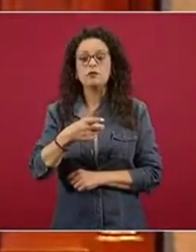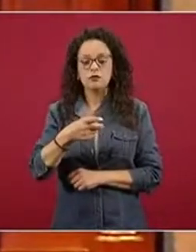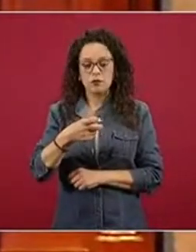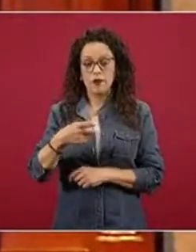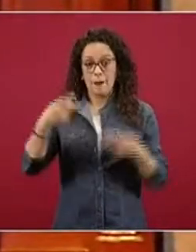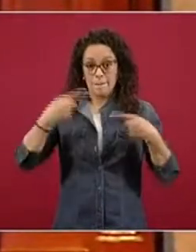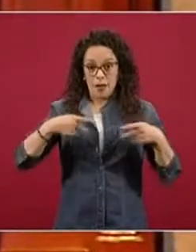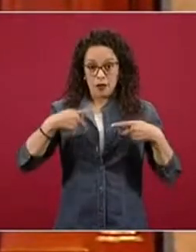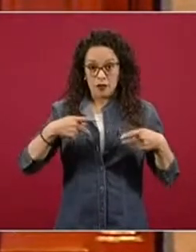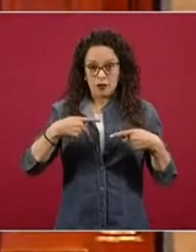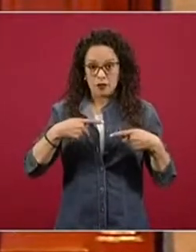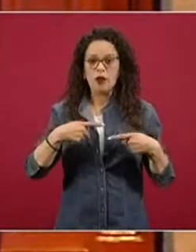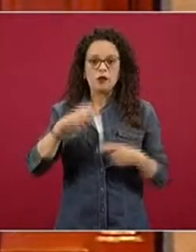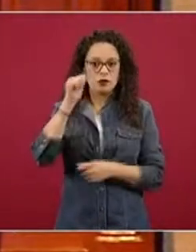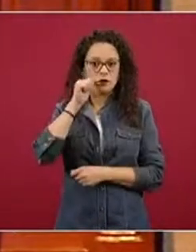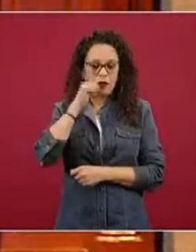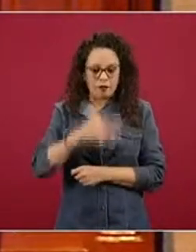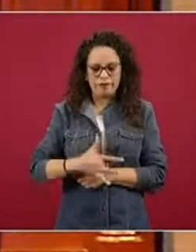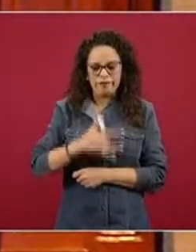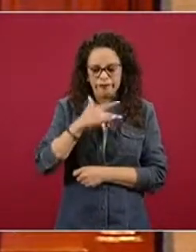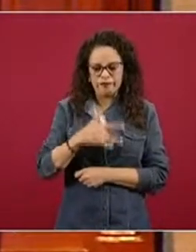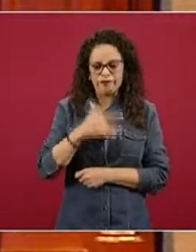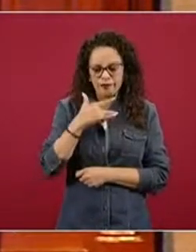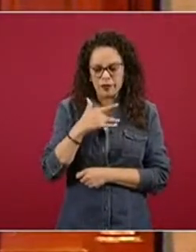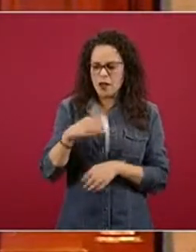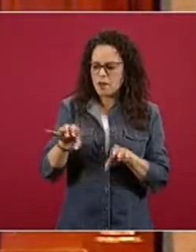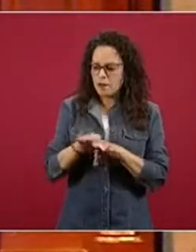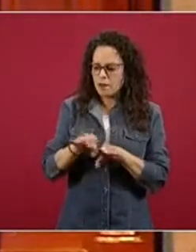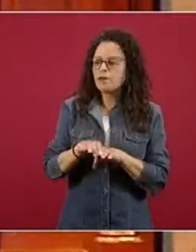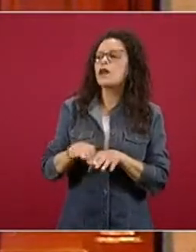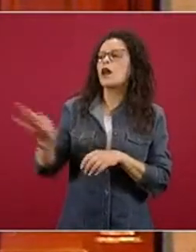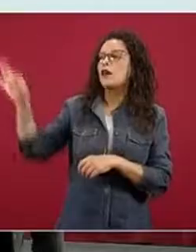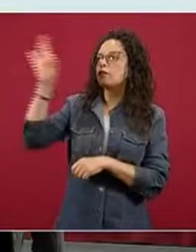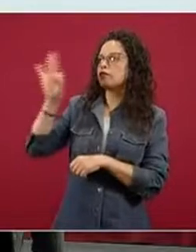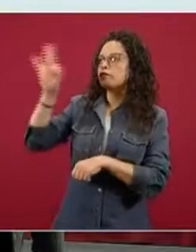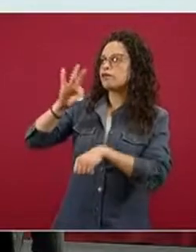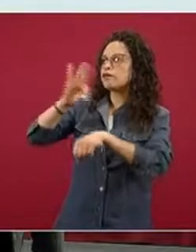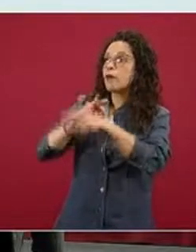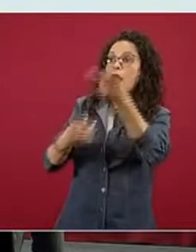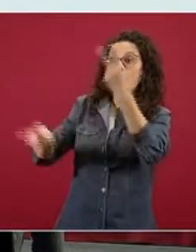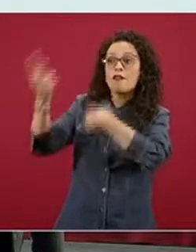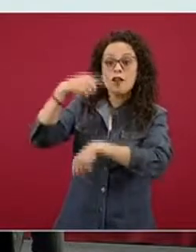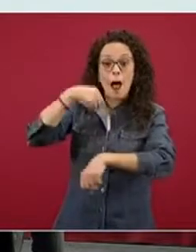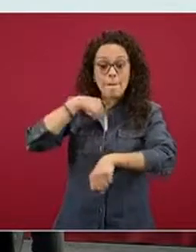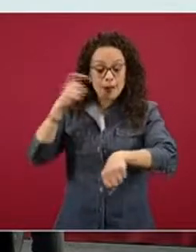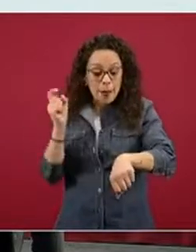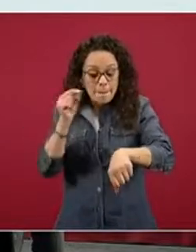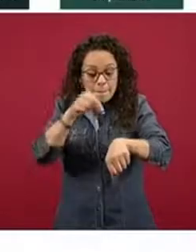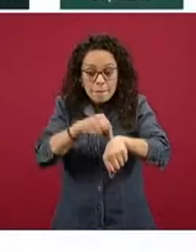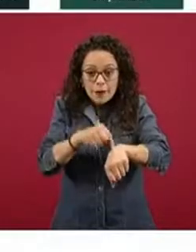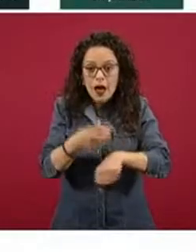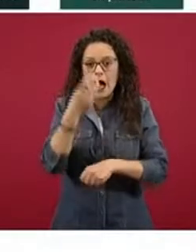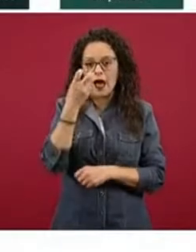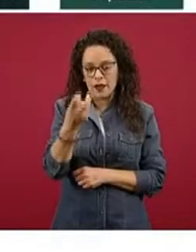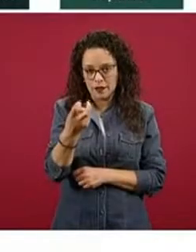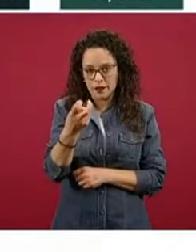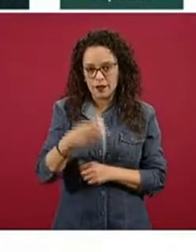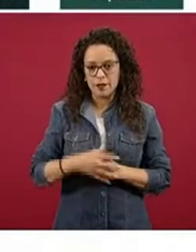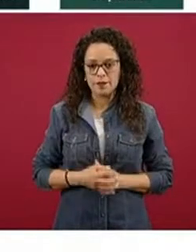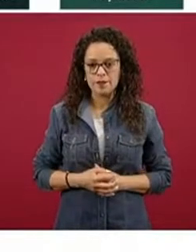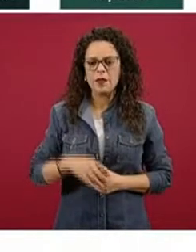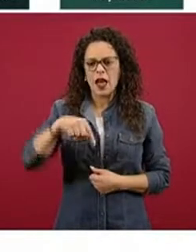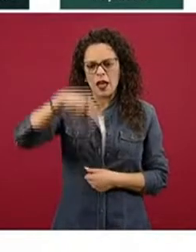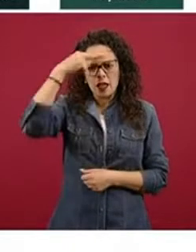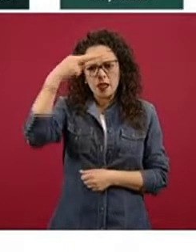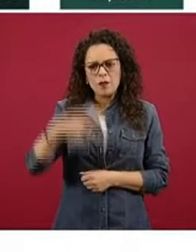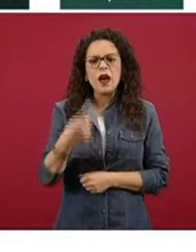en las personas, pues es a través de un vector que va a llegar hacia nosotros. Entonces, ¿qué se hace en México con